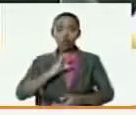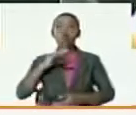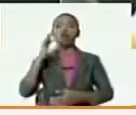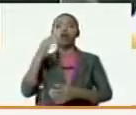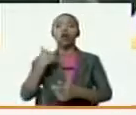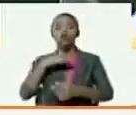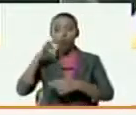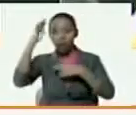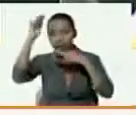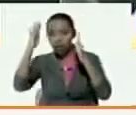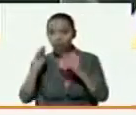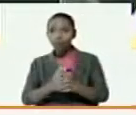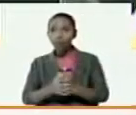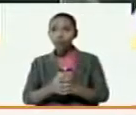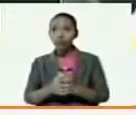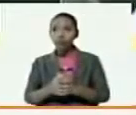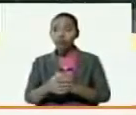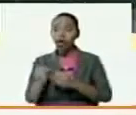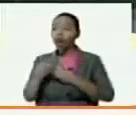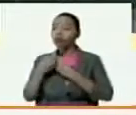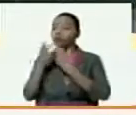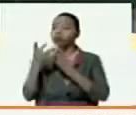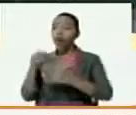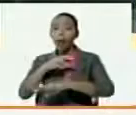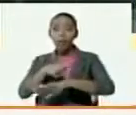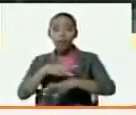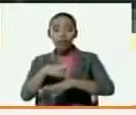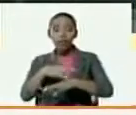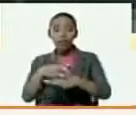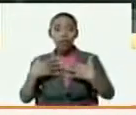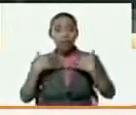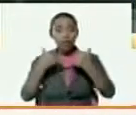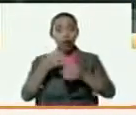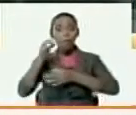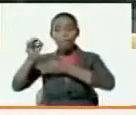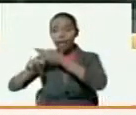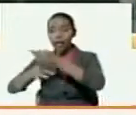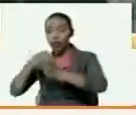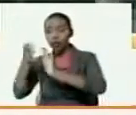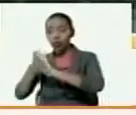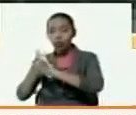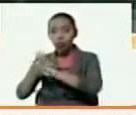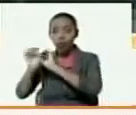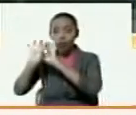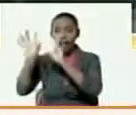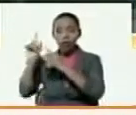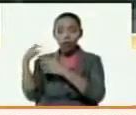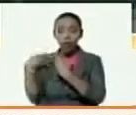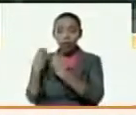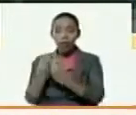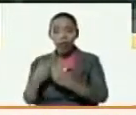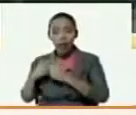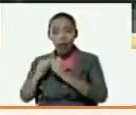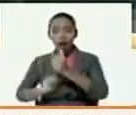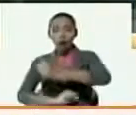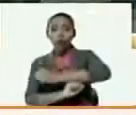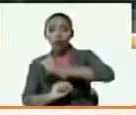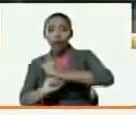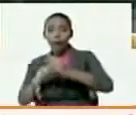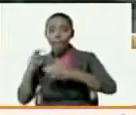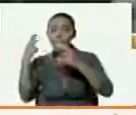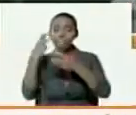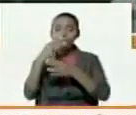y en han sido en dos las declaraciones del ministro del poder popular para la salud carlos alvarado en compañía de las autoridades en materia de